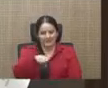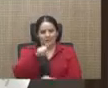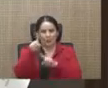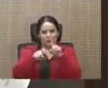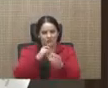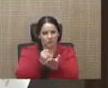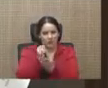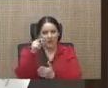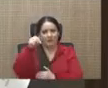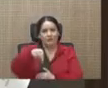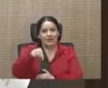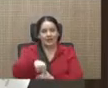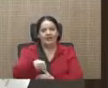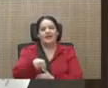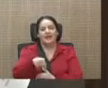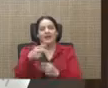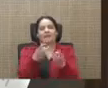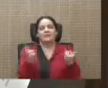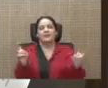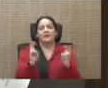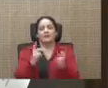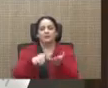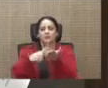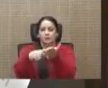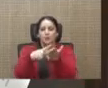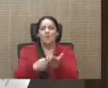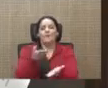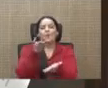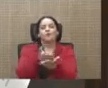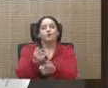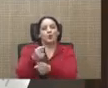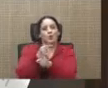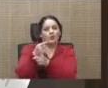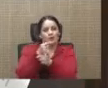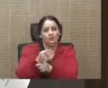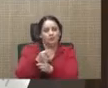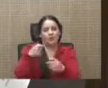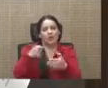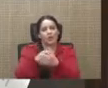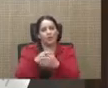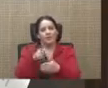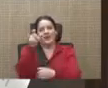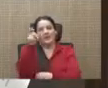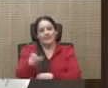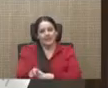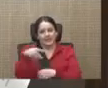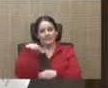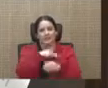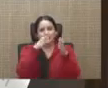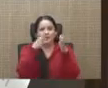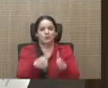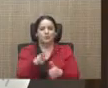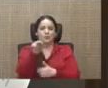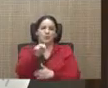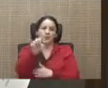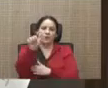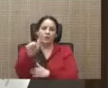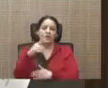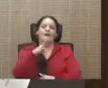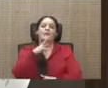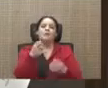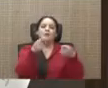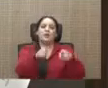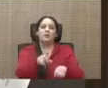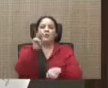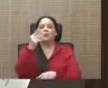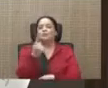este plenario discutiendo la moción de censura en contra del señor Nogui Acosta. Y hablamos con hechos, no solo con palabras, pues la transparencia